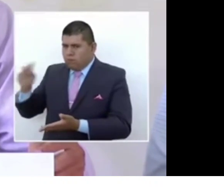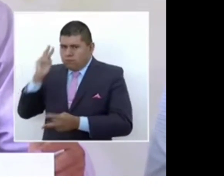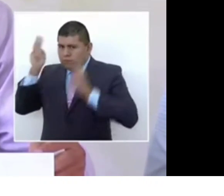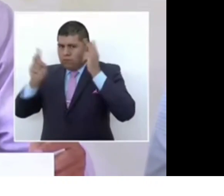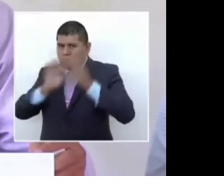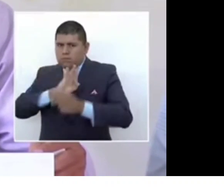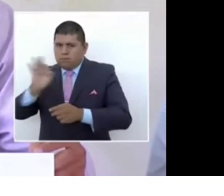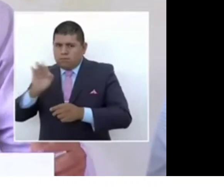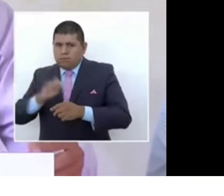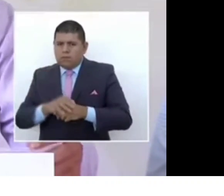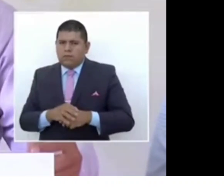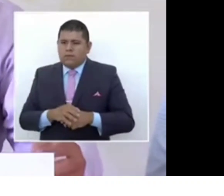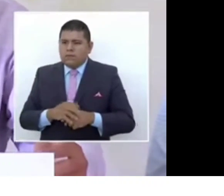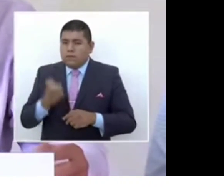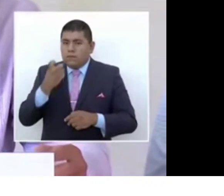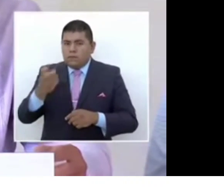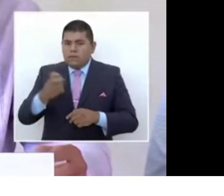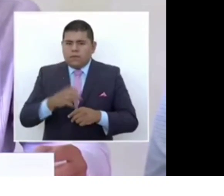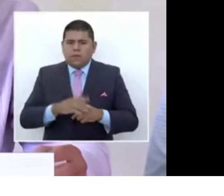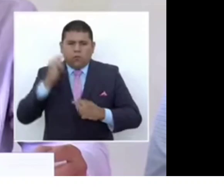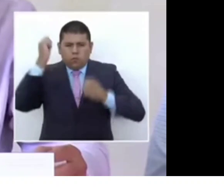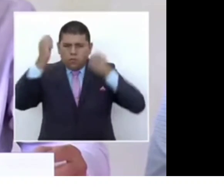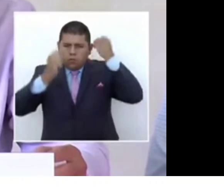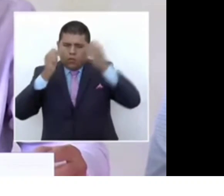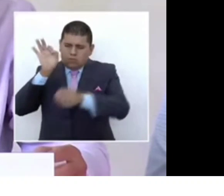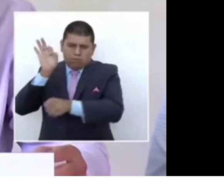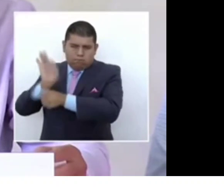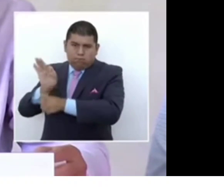de desarrollo turístico.